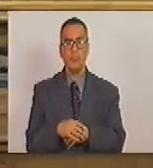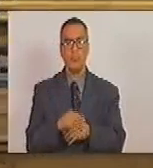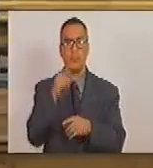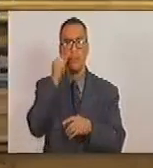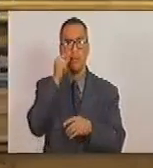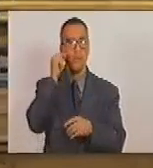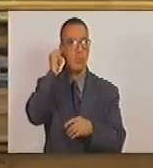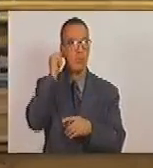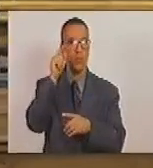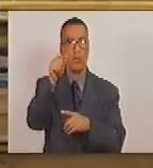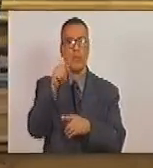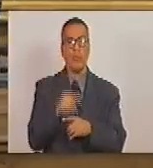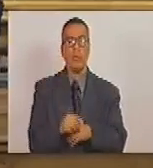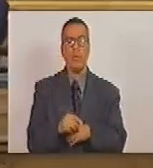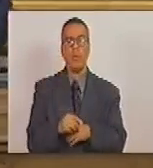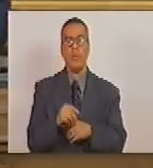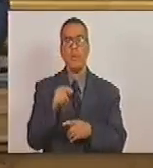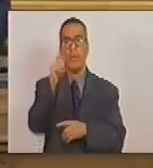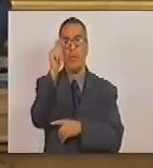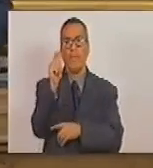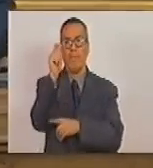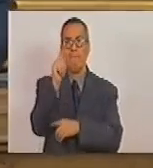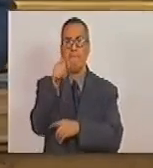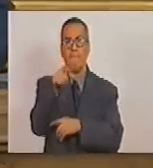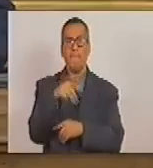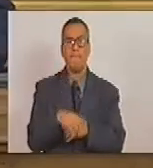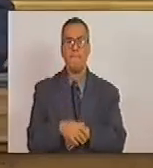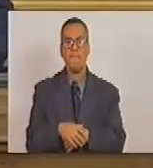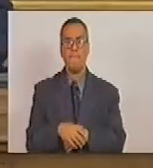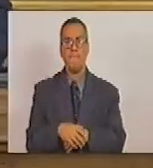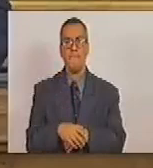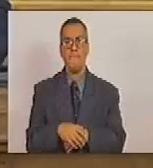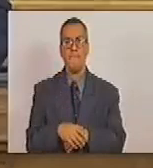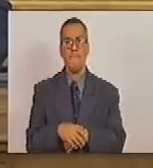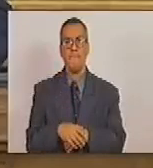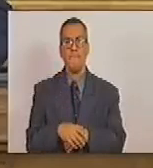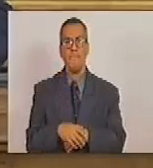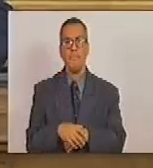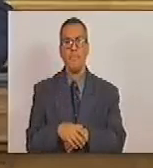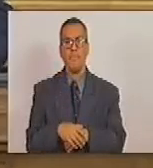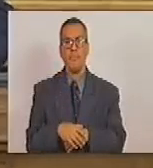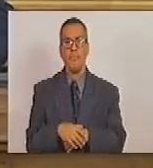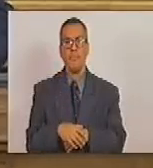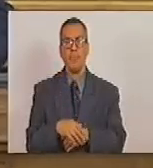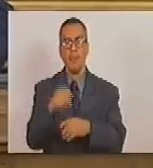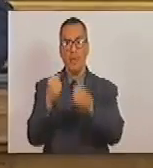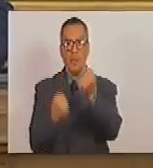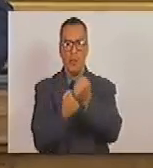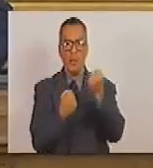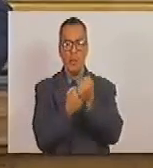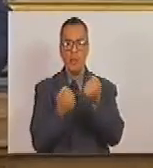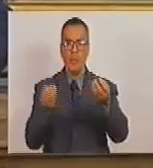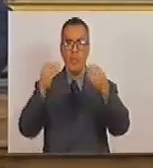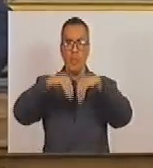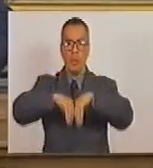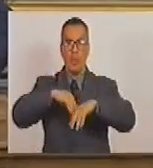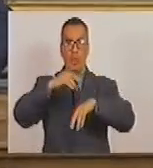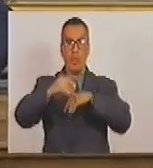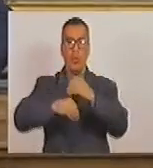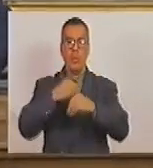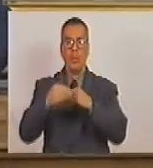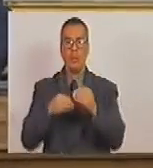las honorables diputadas y los honorables diputados que apoyen el acuerdo mediante el